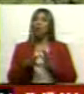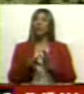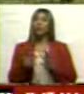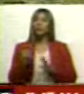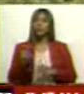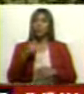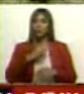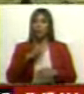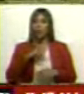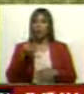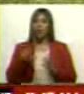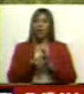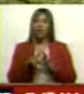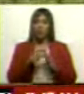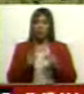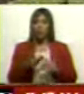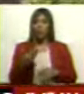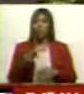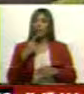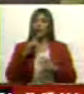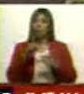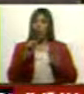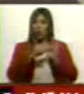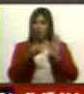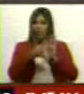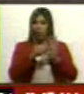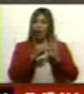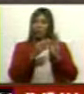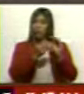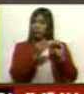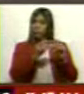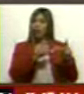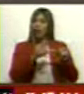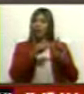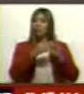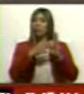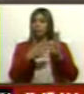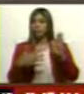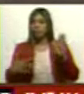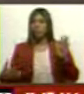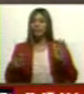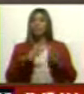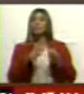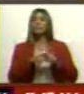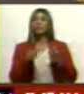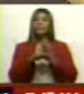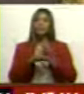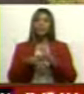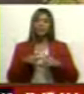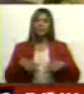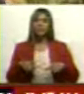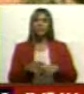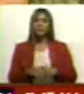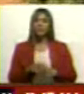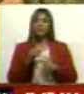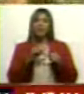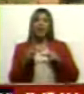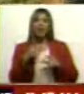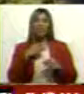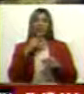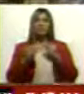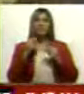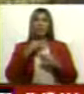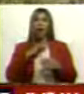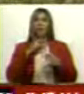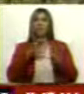marco y viene pues a regular todo el desarrollo que vayamos a tener en la zona. Ya con la creación de